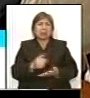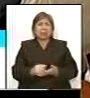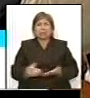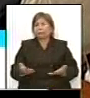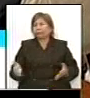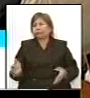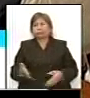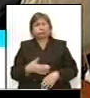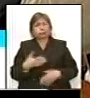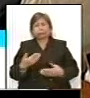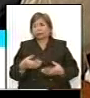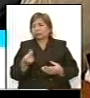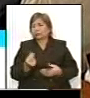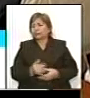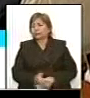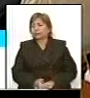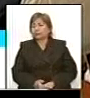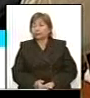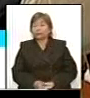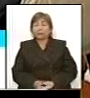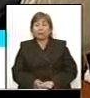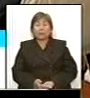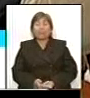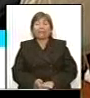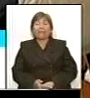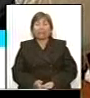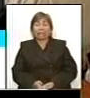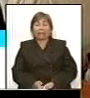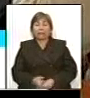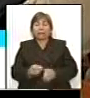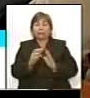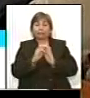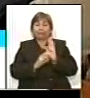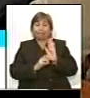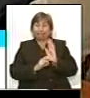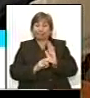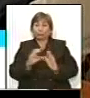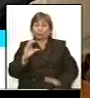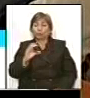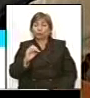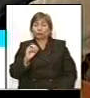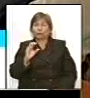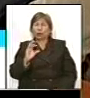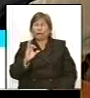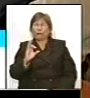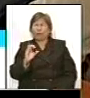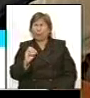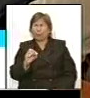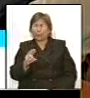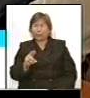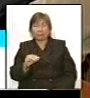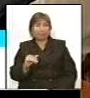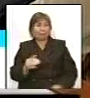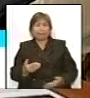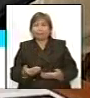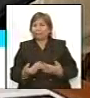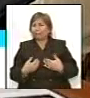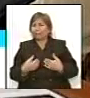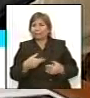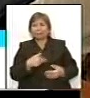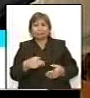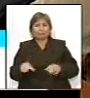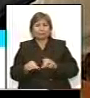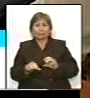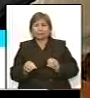saludar este proyecto y este plan que está presentando COFOPRI. Nosotros en PRONIS hemos realizado también